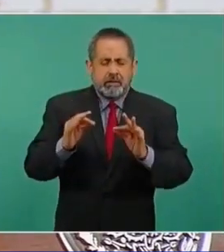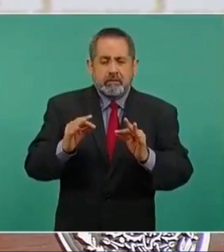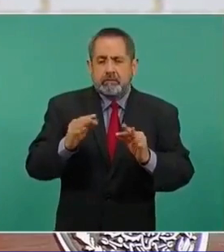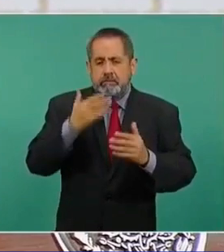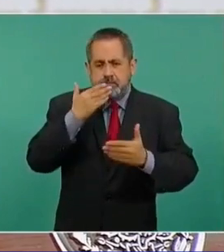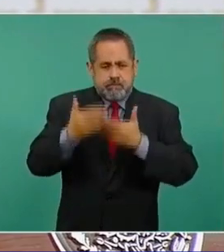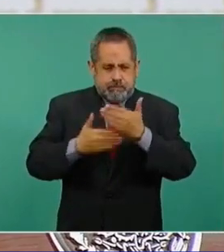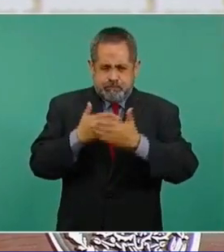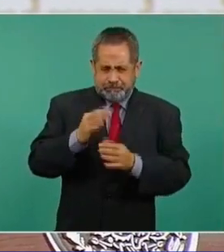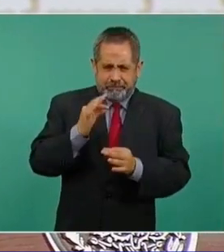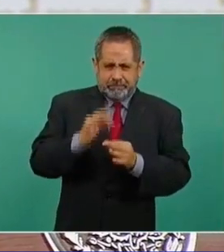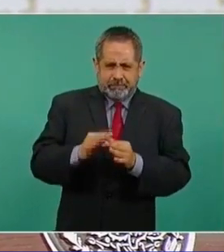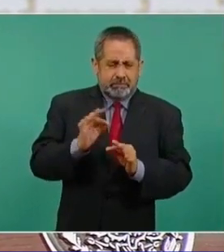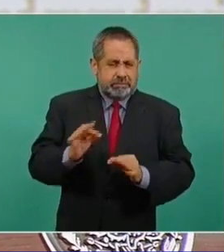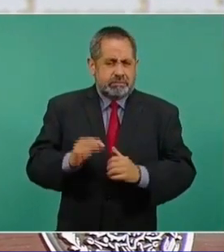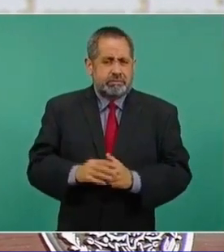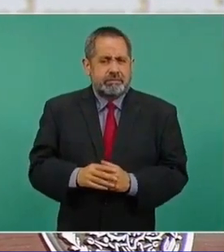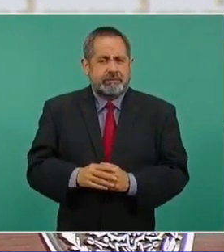extraordinario,